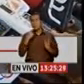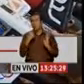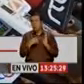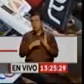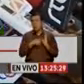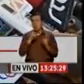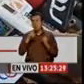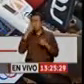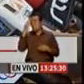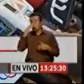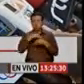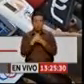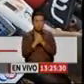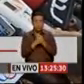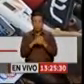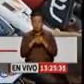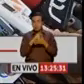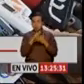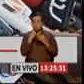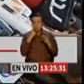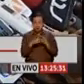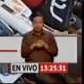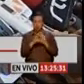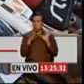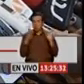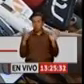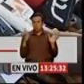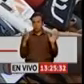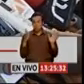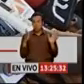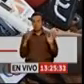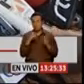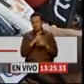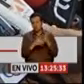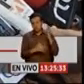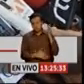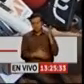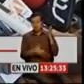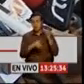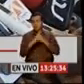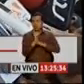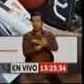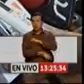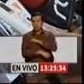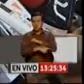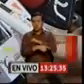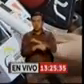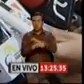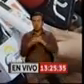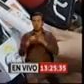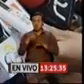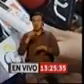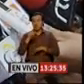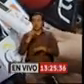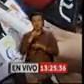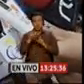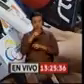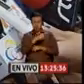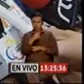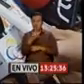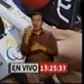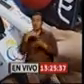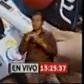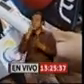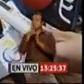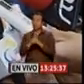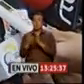sido con fines políticos ni de una metida de mando fíjense que hay casos que están señalados que han sido sentenciados con ratificatoria inocencia por parte de los imputados entonces